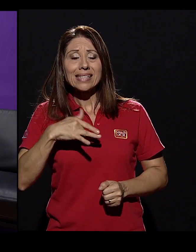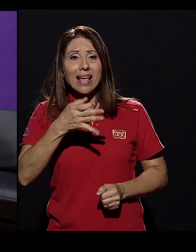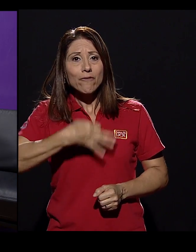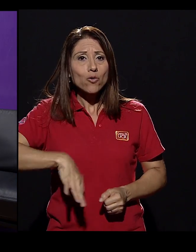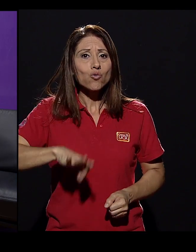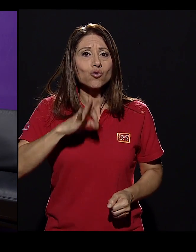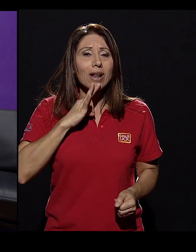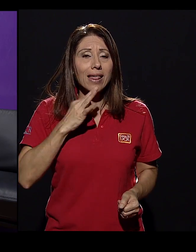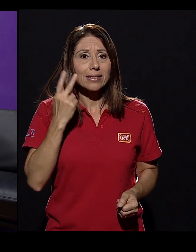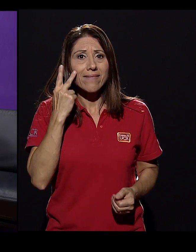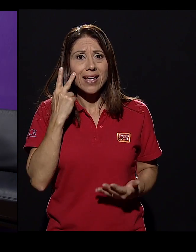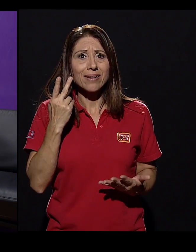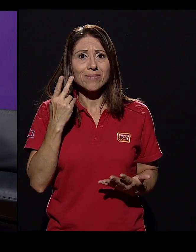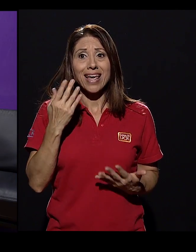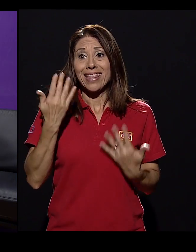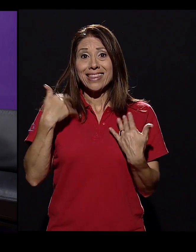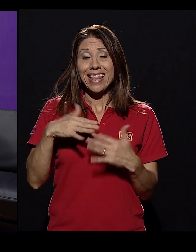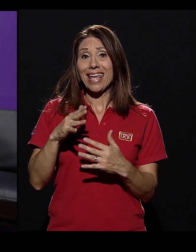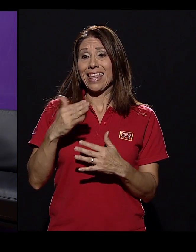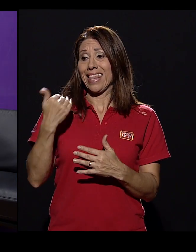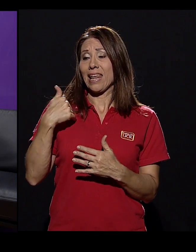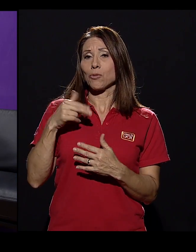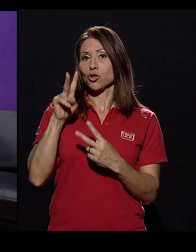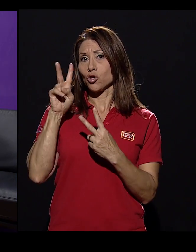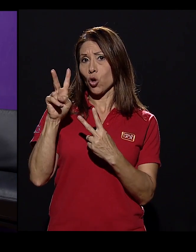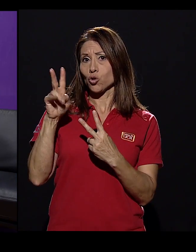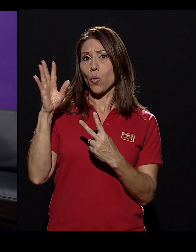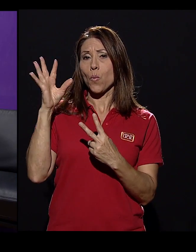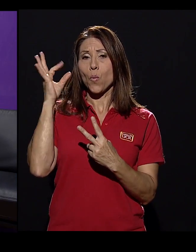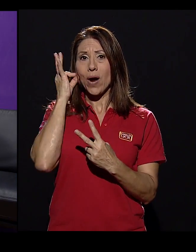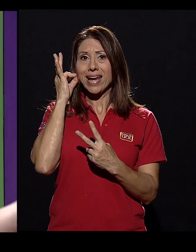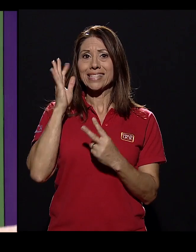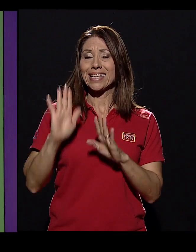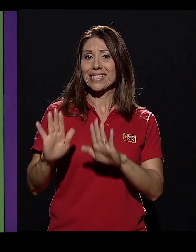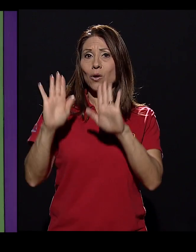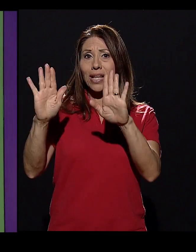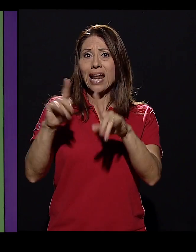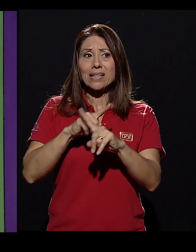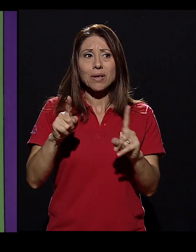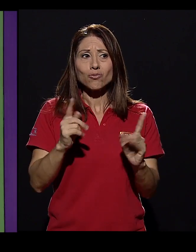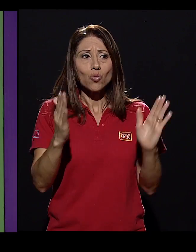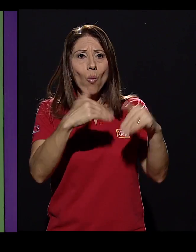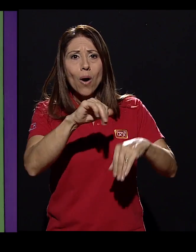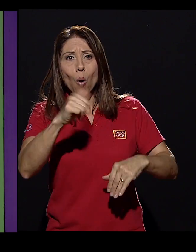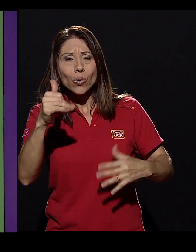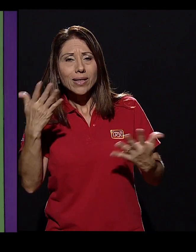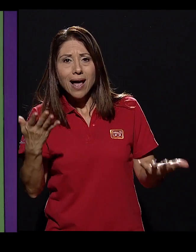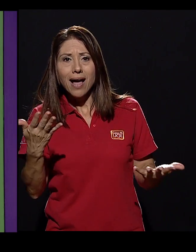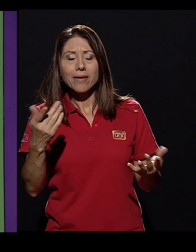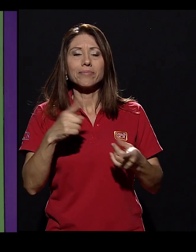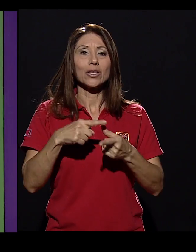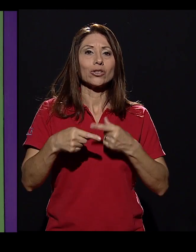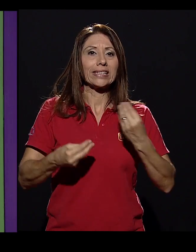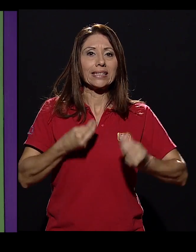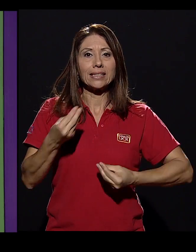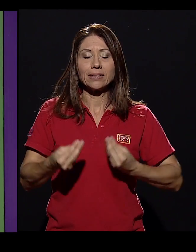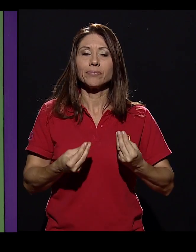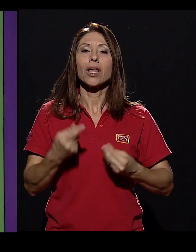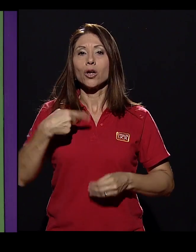frustradas de ver que no íbamos a tener ya estas 2 mujeres extraordinarias que teníamos de la región, pero además a ninguna otra, ¿verdad? Entonces,